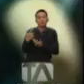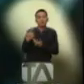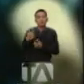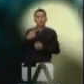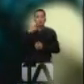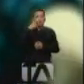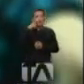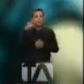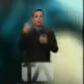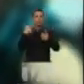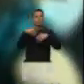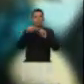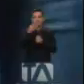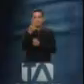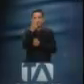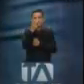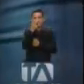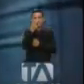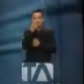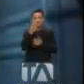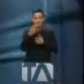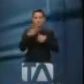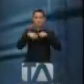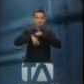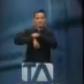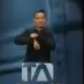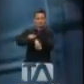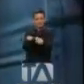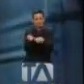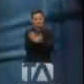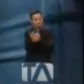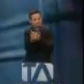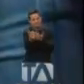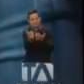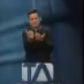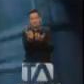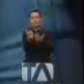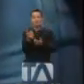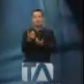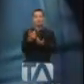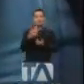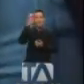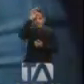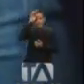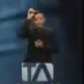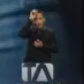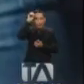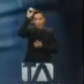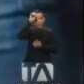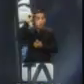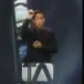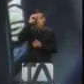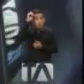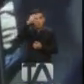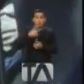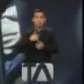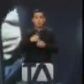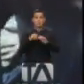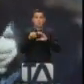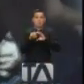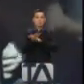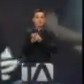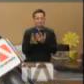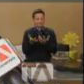un desconocido tenía su miembro viril fuera del pantalón y que se estaba masturbando y que había eyaculado. Los